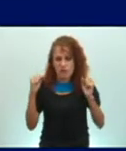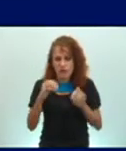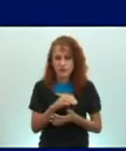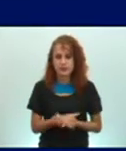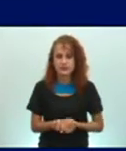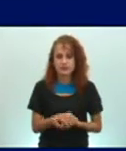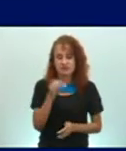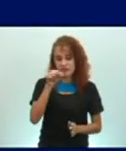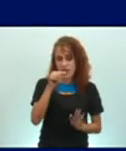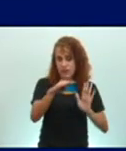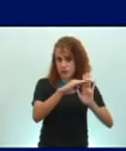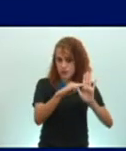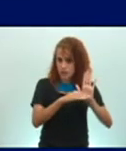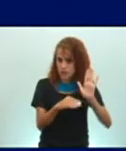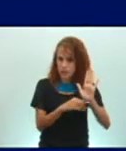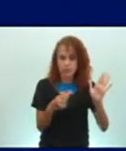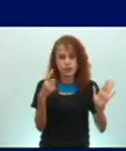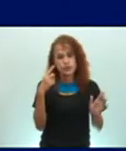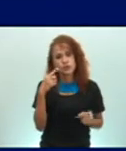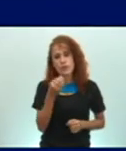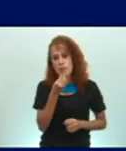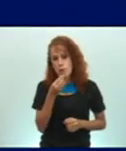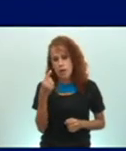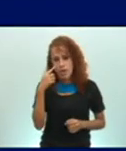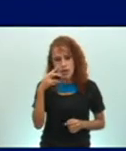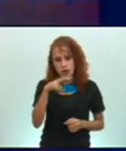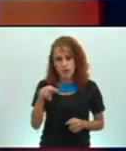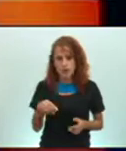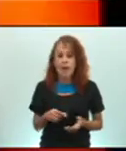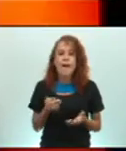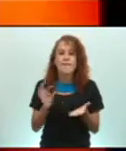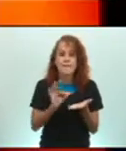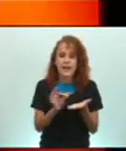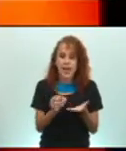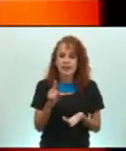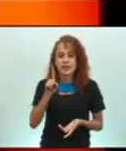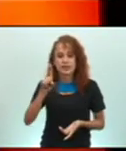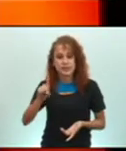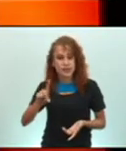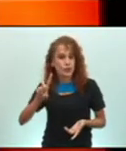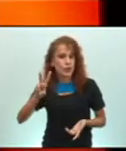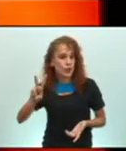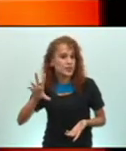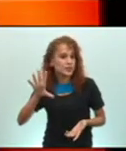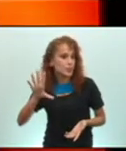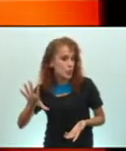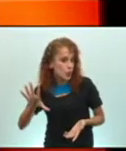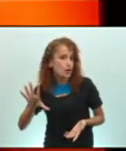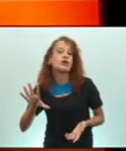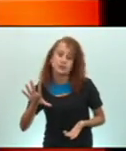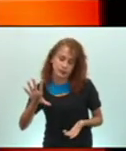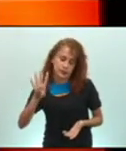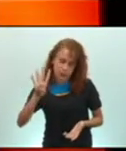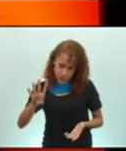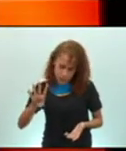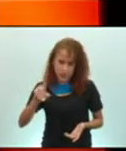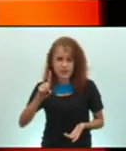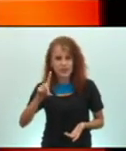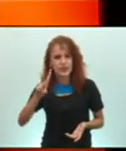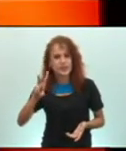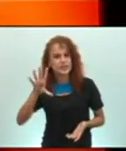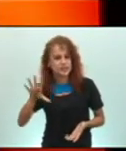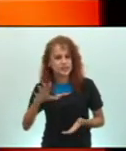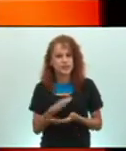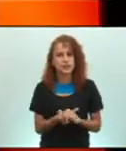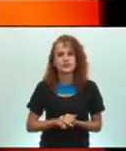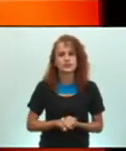Estos elementos puedes encontrarlos en las páginas 124 y 125 de tu libro de texto, pero no son los únicos que